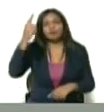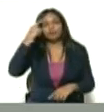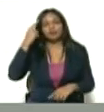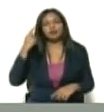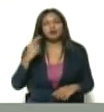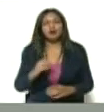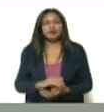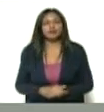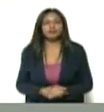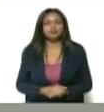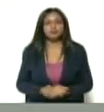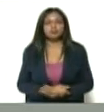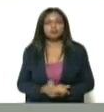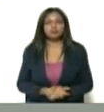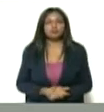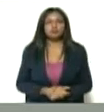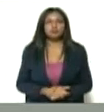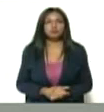más,